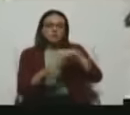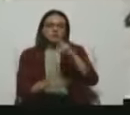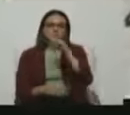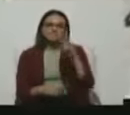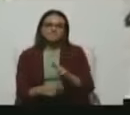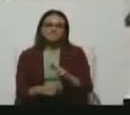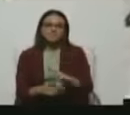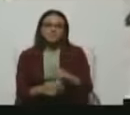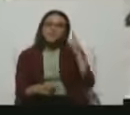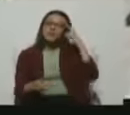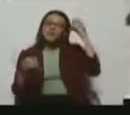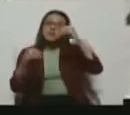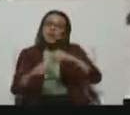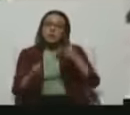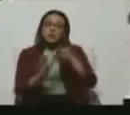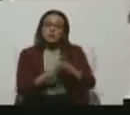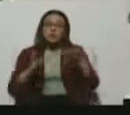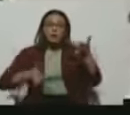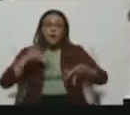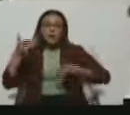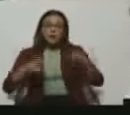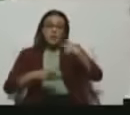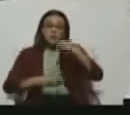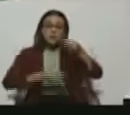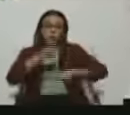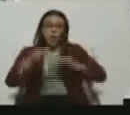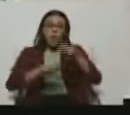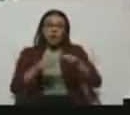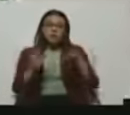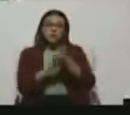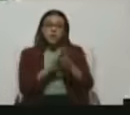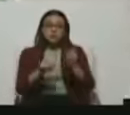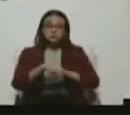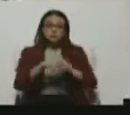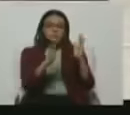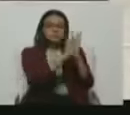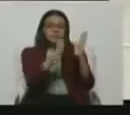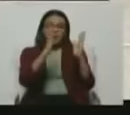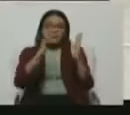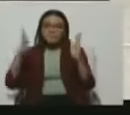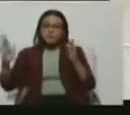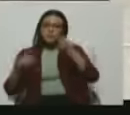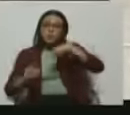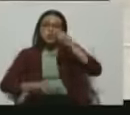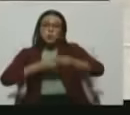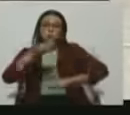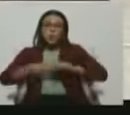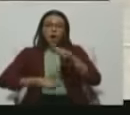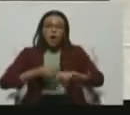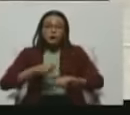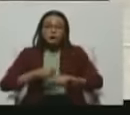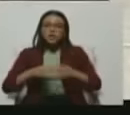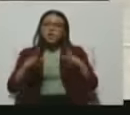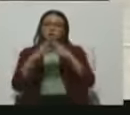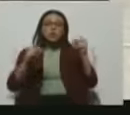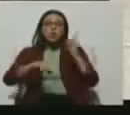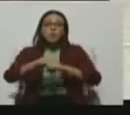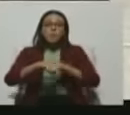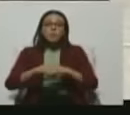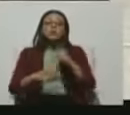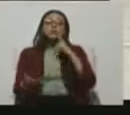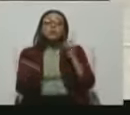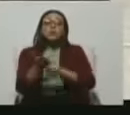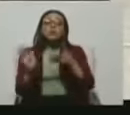De acuerdo a los eventos programados y según la línea del tiempo, actuaremos en todo momento con apego a las